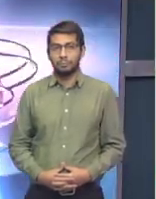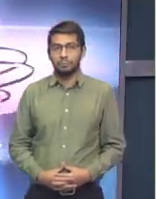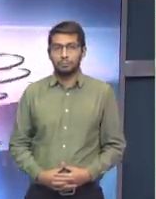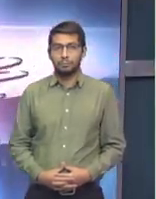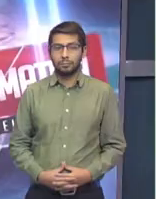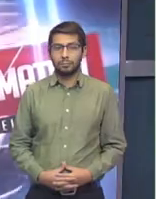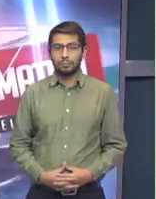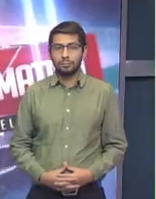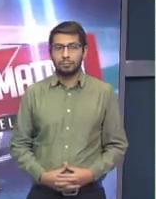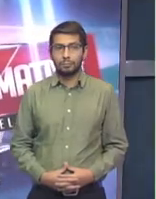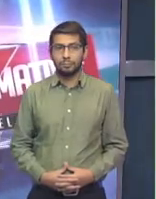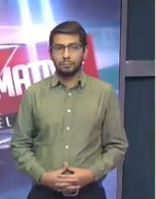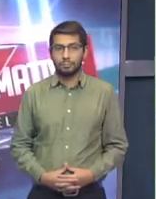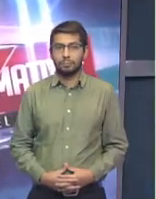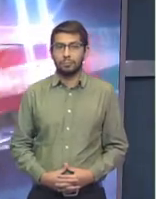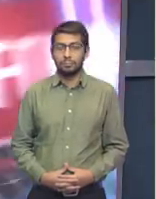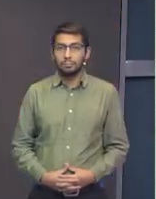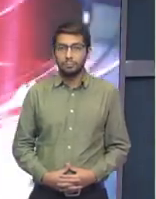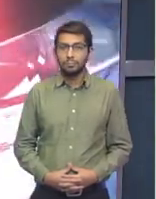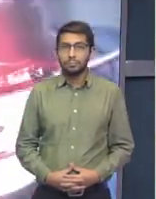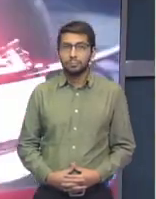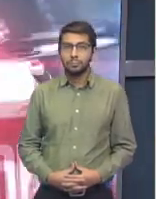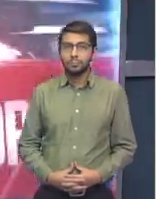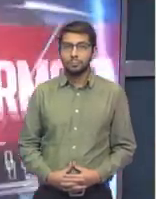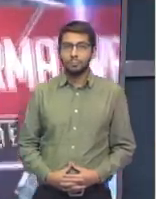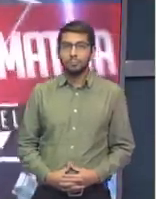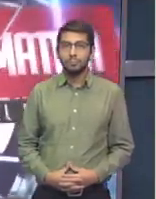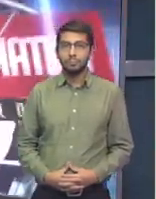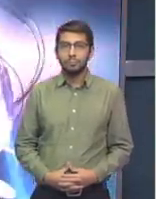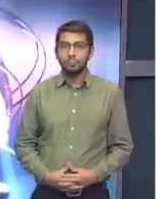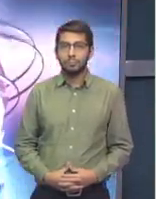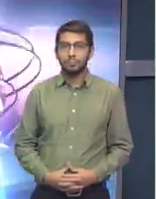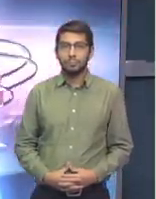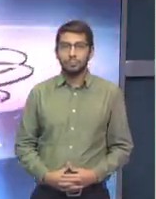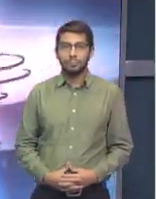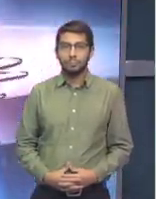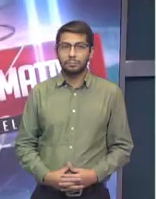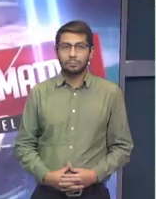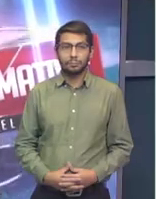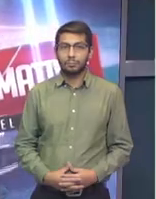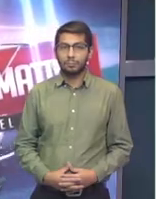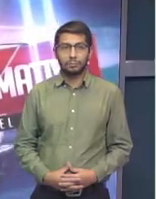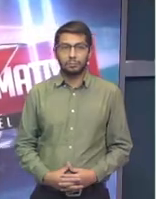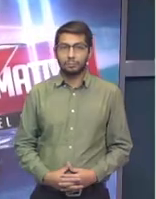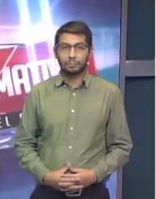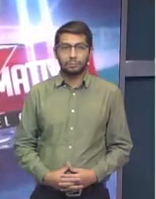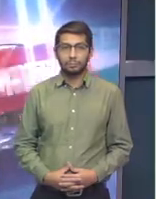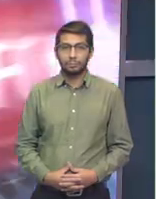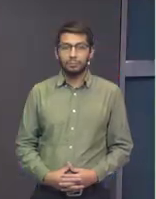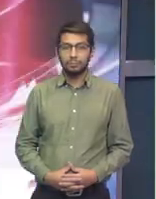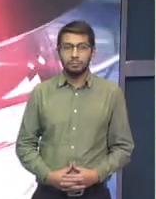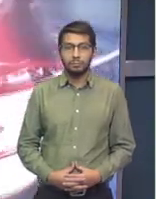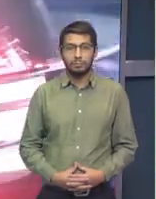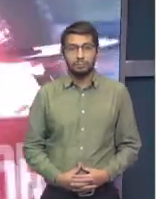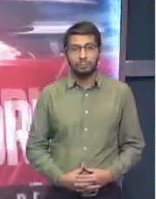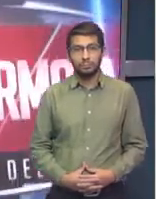de 50 a 59 años sin factores de riesgo, y creo que se va a ir extendiendo rápidamente a las demás edades. O sea que creemos